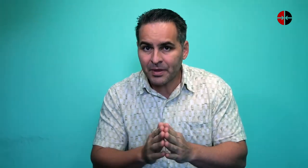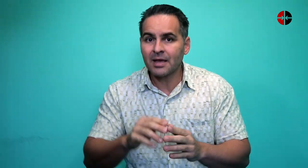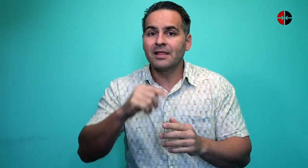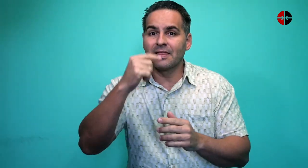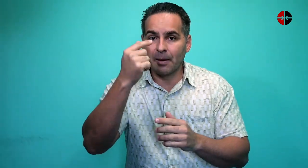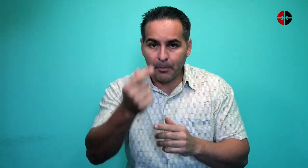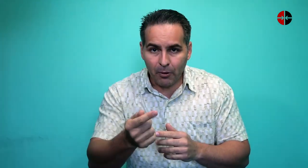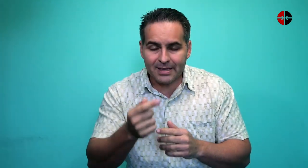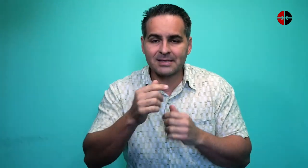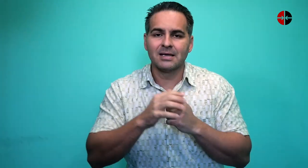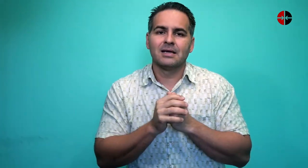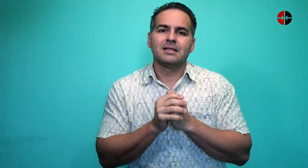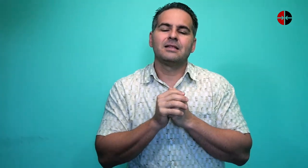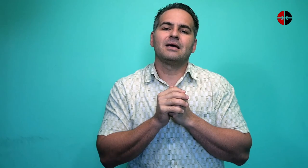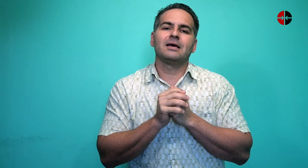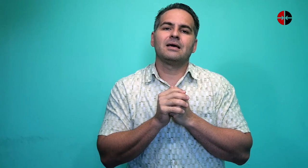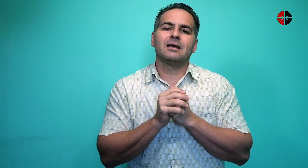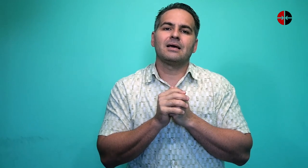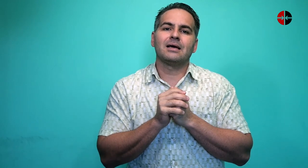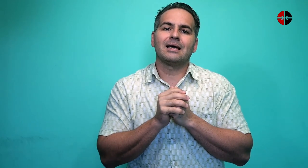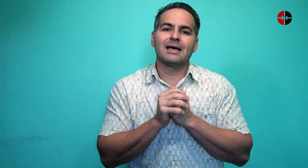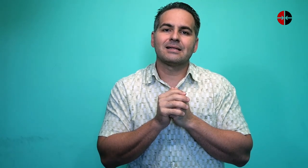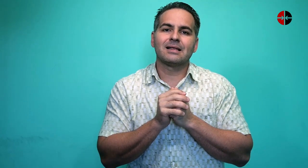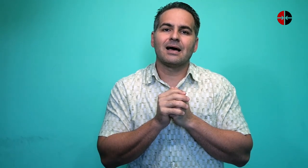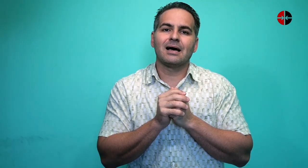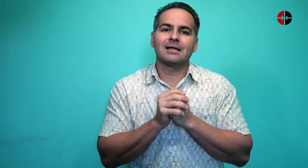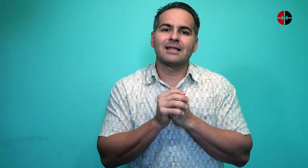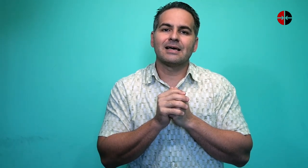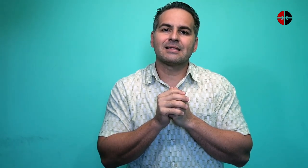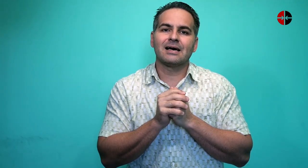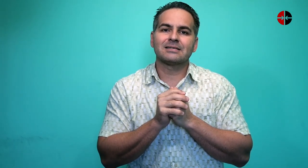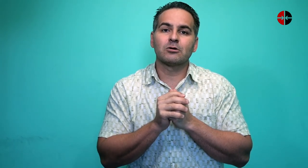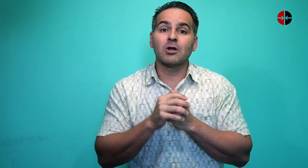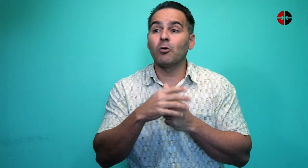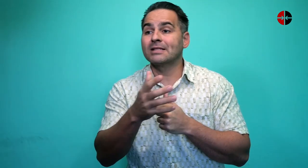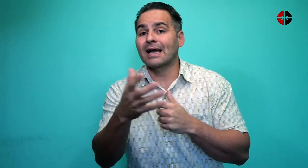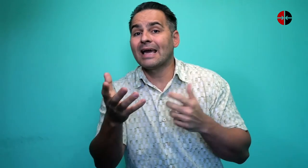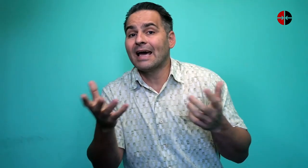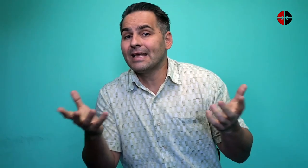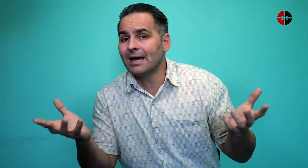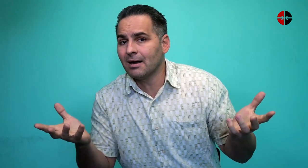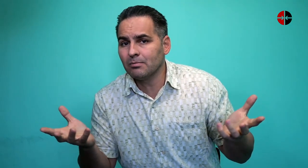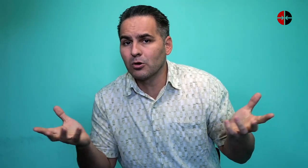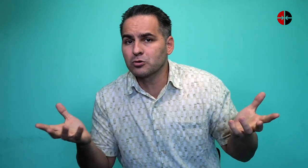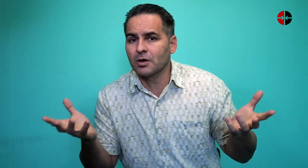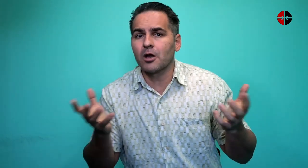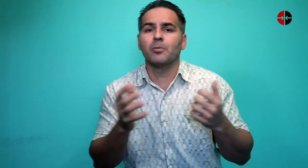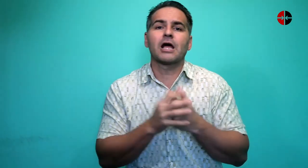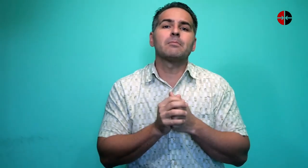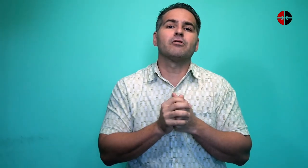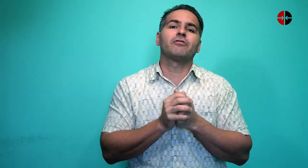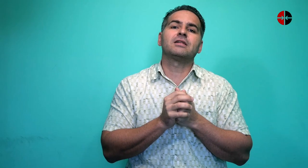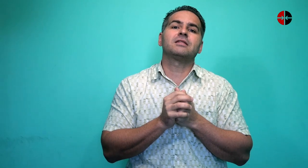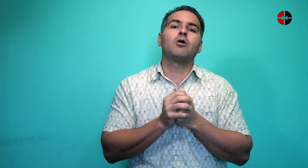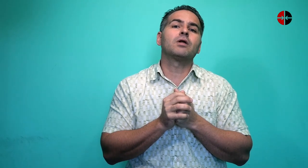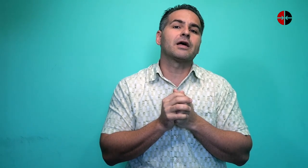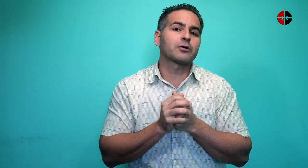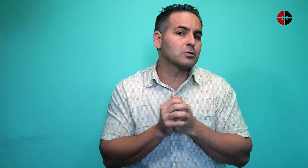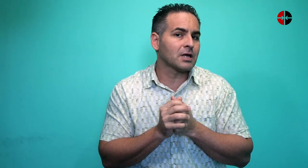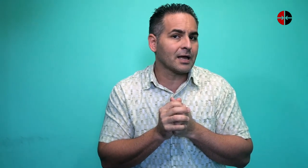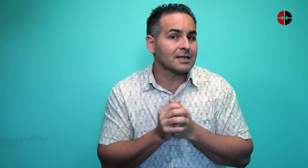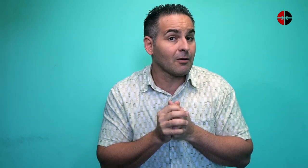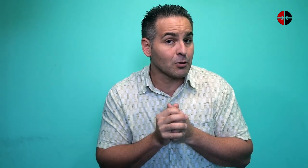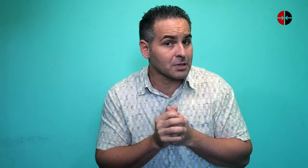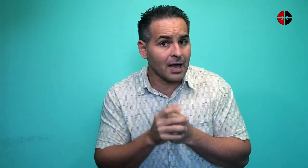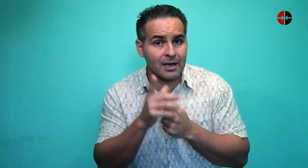aún después de esta de esta segunda vuelta qué haría bolsonaro por ejemplo frente a